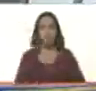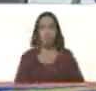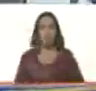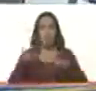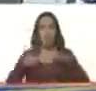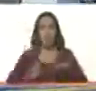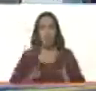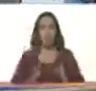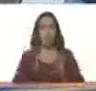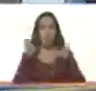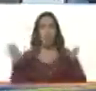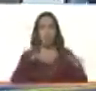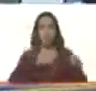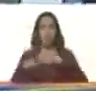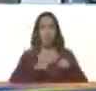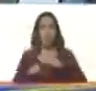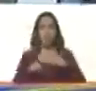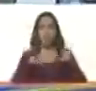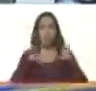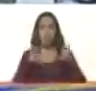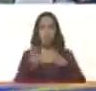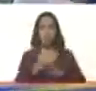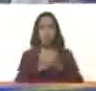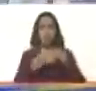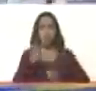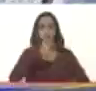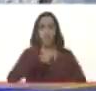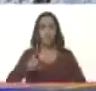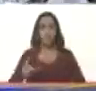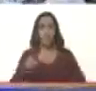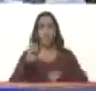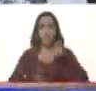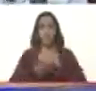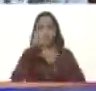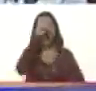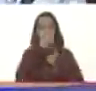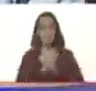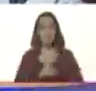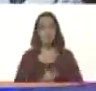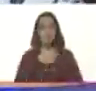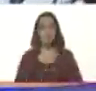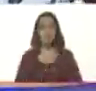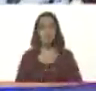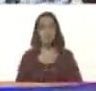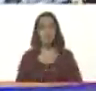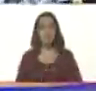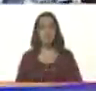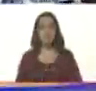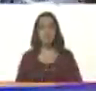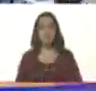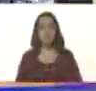gran movimiento nuevo de todas las personas con alguna discapacidad.